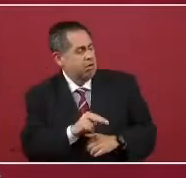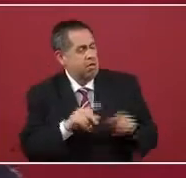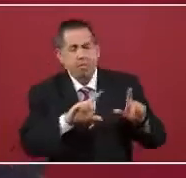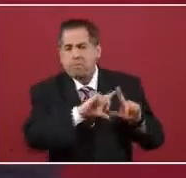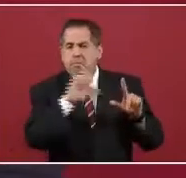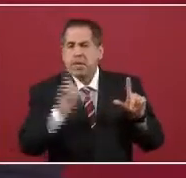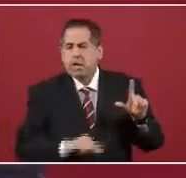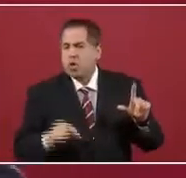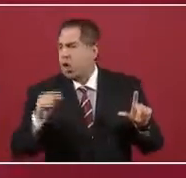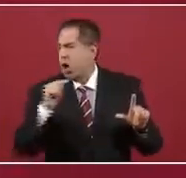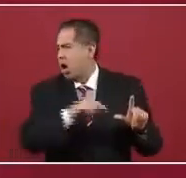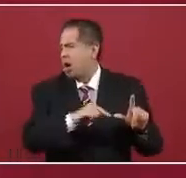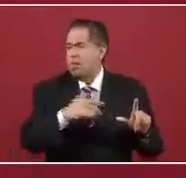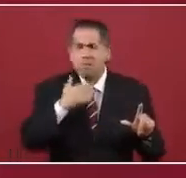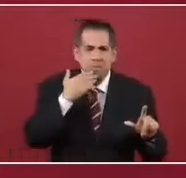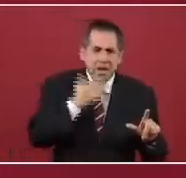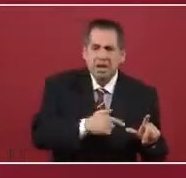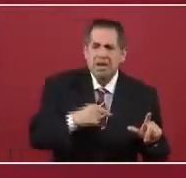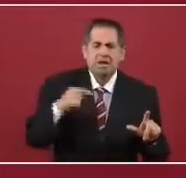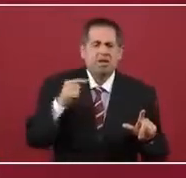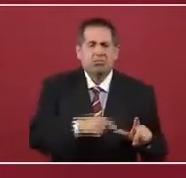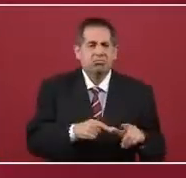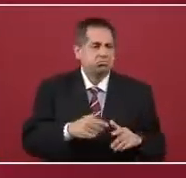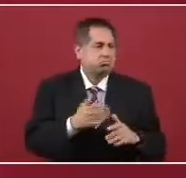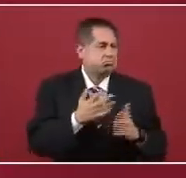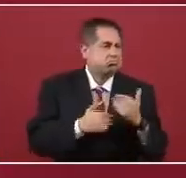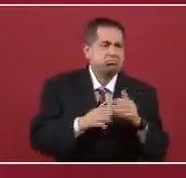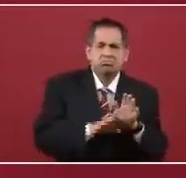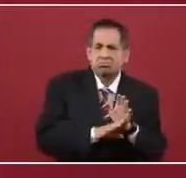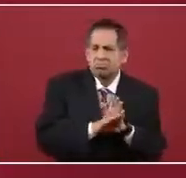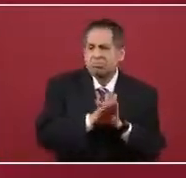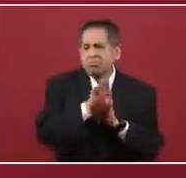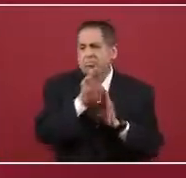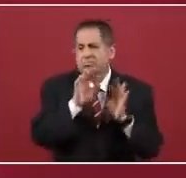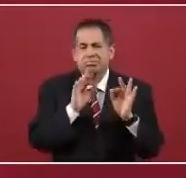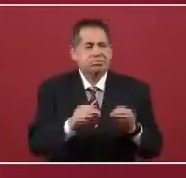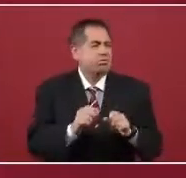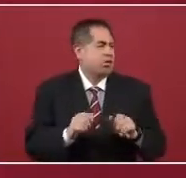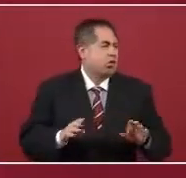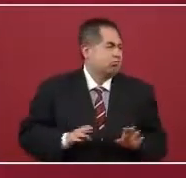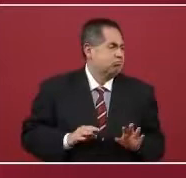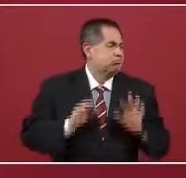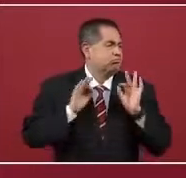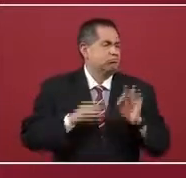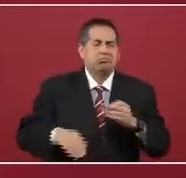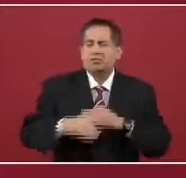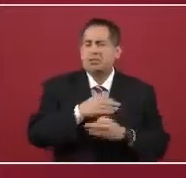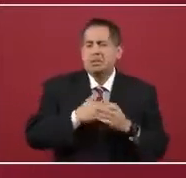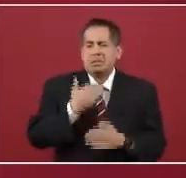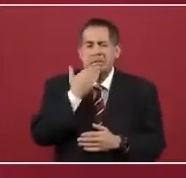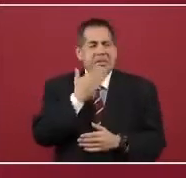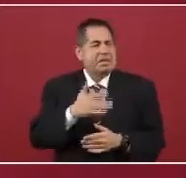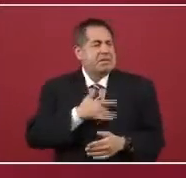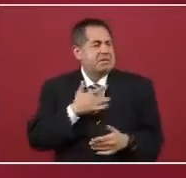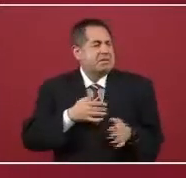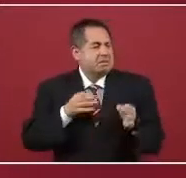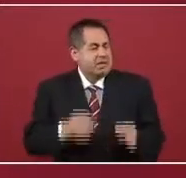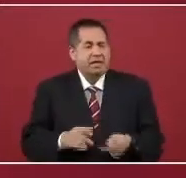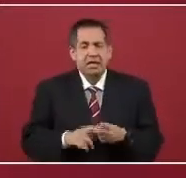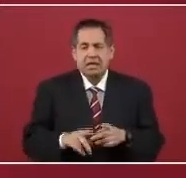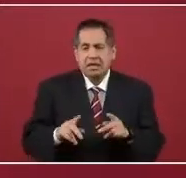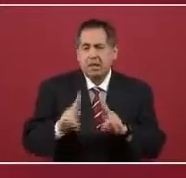por su desarrollo con bienestar, su paz